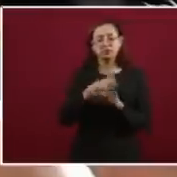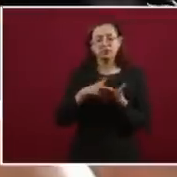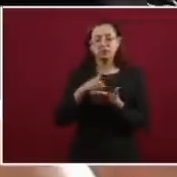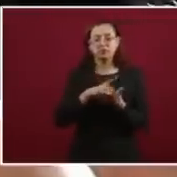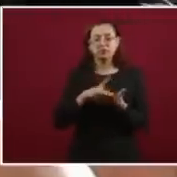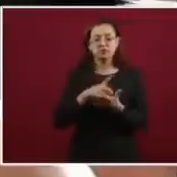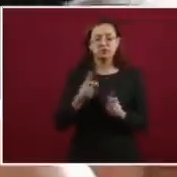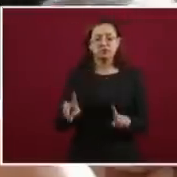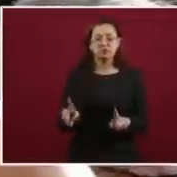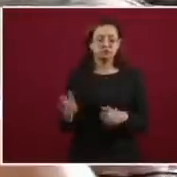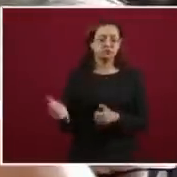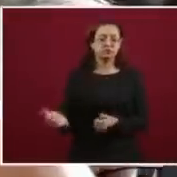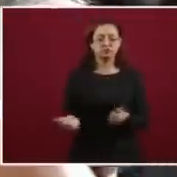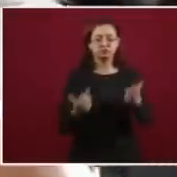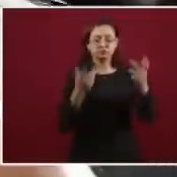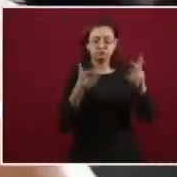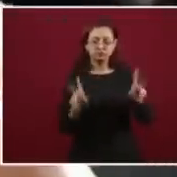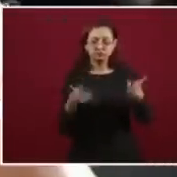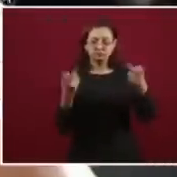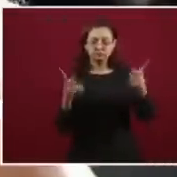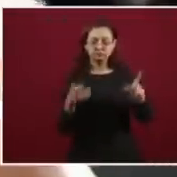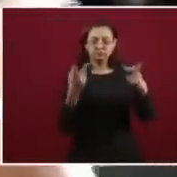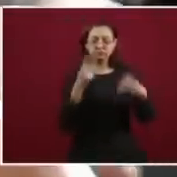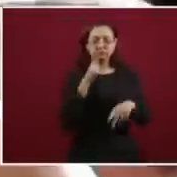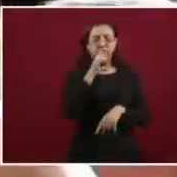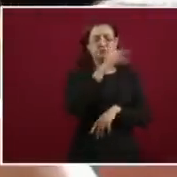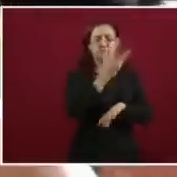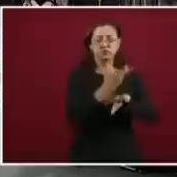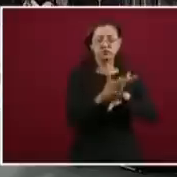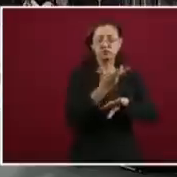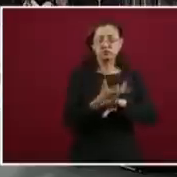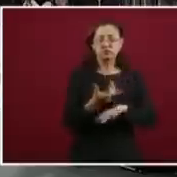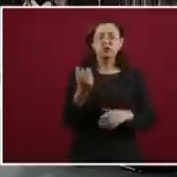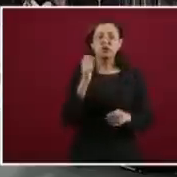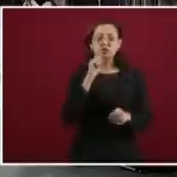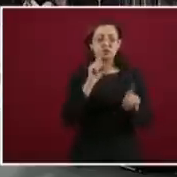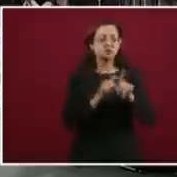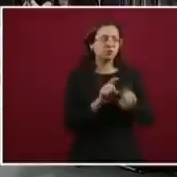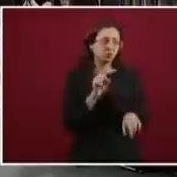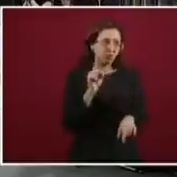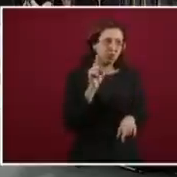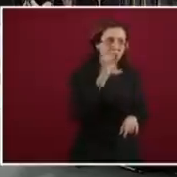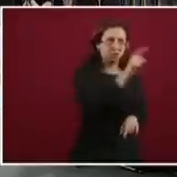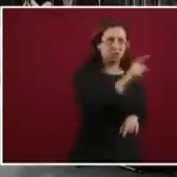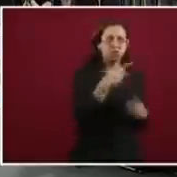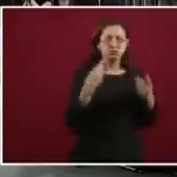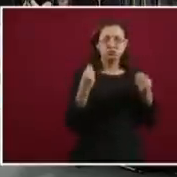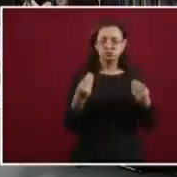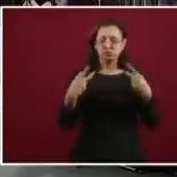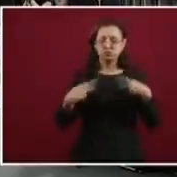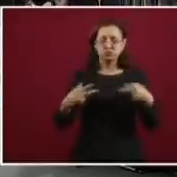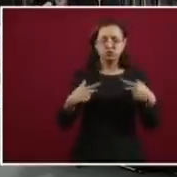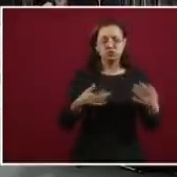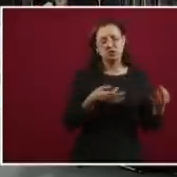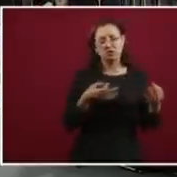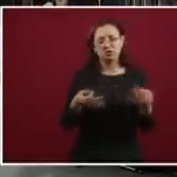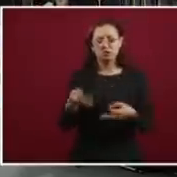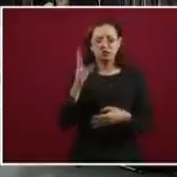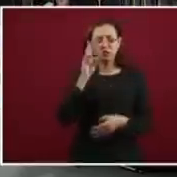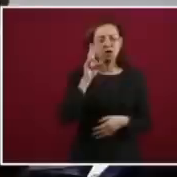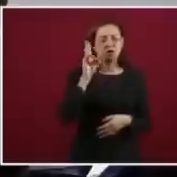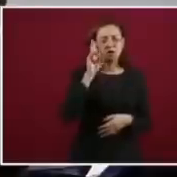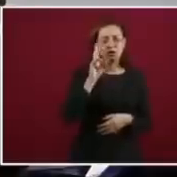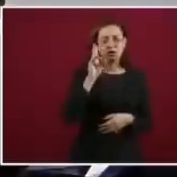mercado de eeuu sobre todo y la adicción que se da allá además de las adicciones que hay aquí